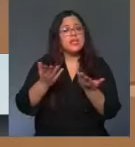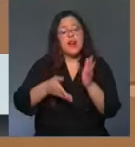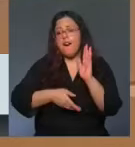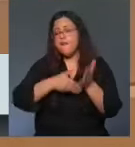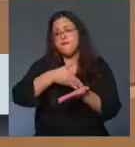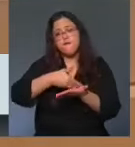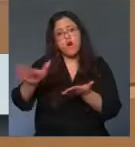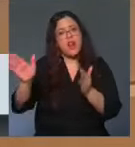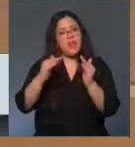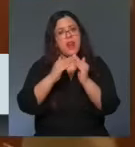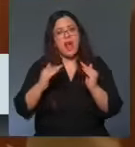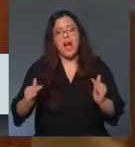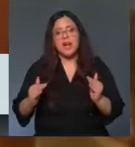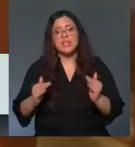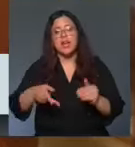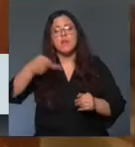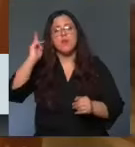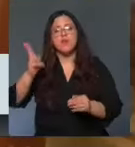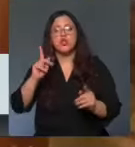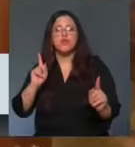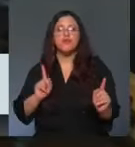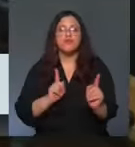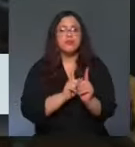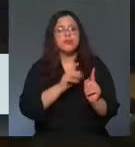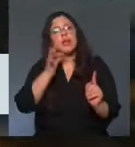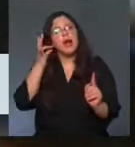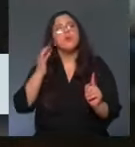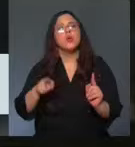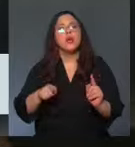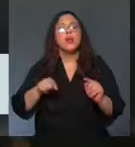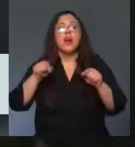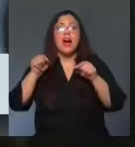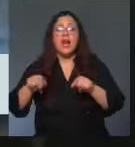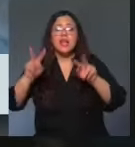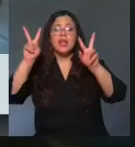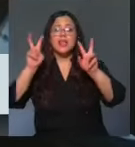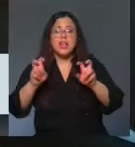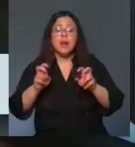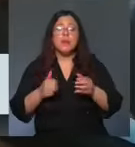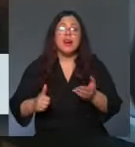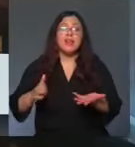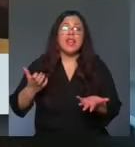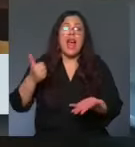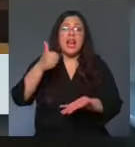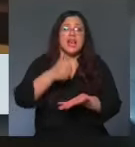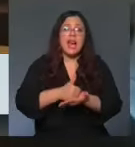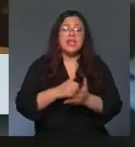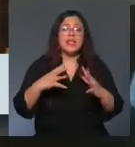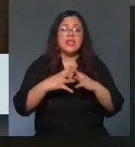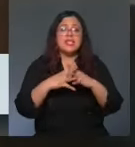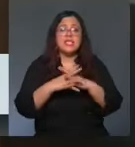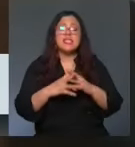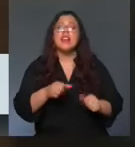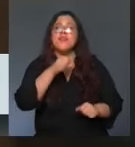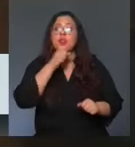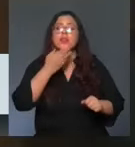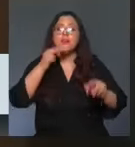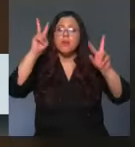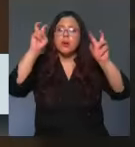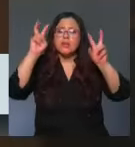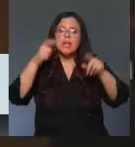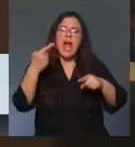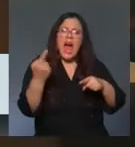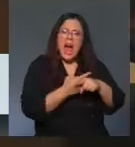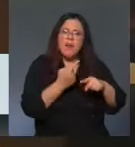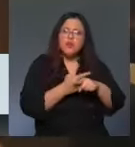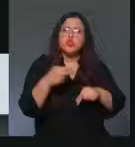le prohibió acercarse a ella. El caso judicial del edil de Chillán Viejo, quien tiene una investigación en curso por presunto abuso sexual,